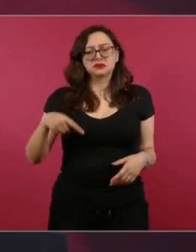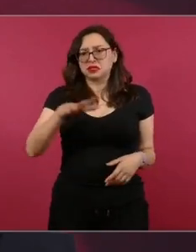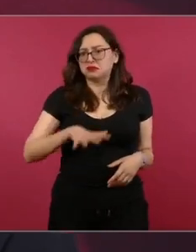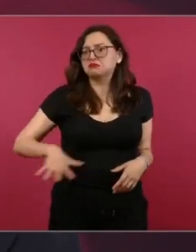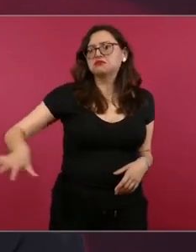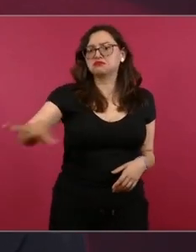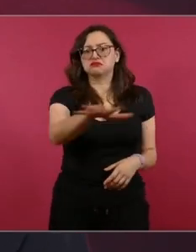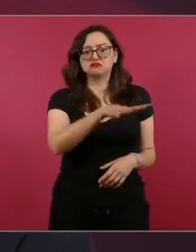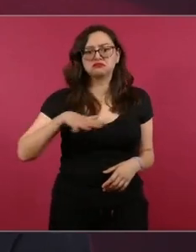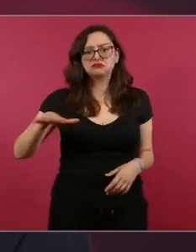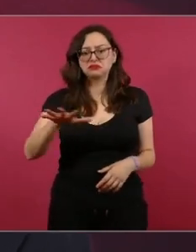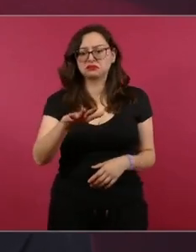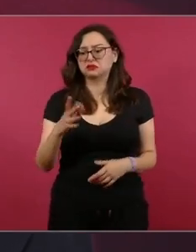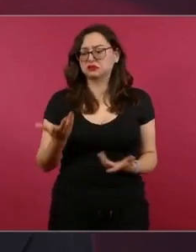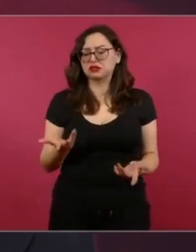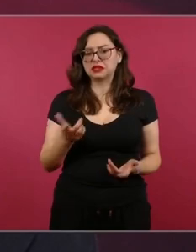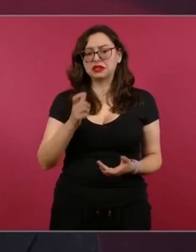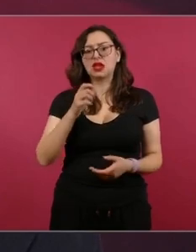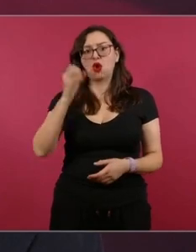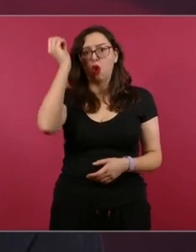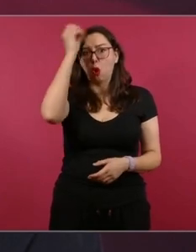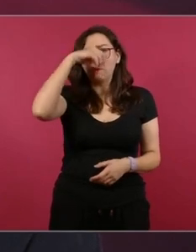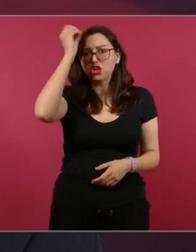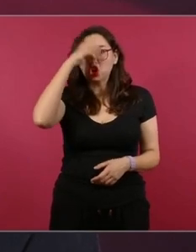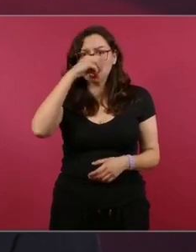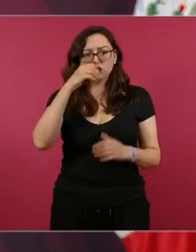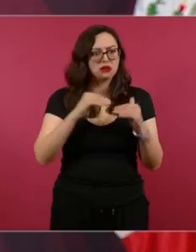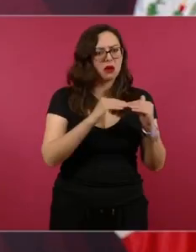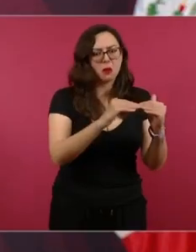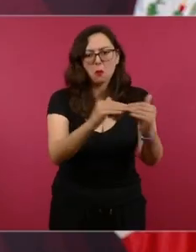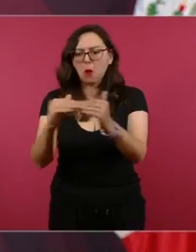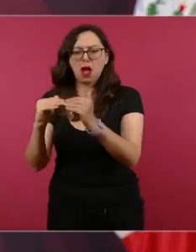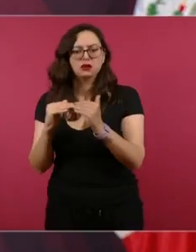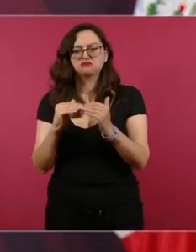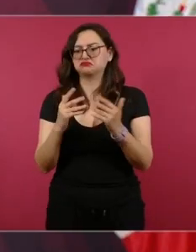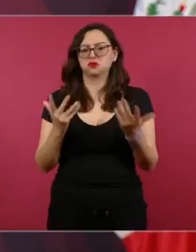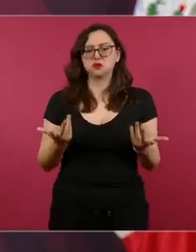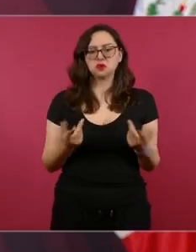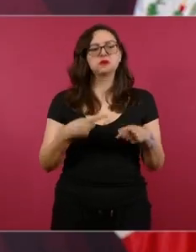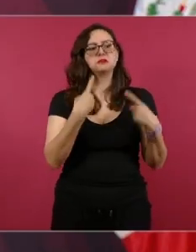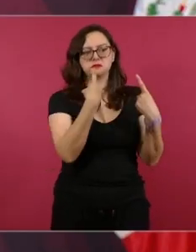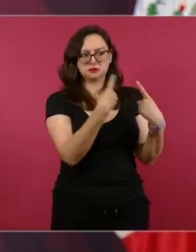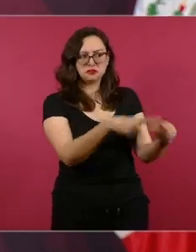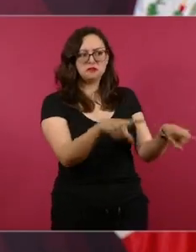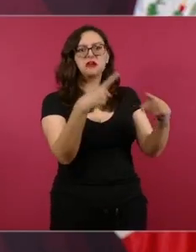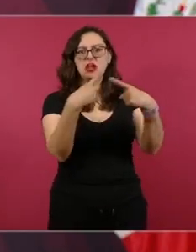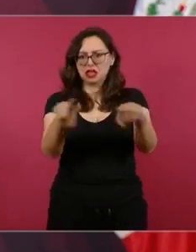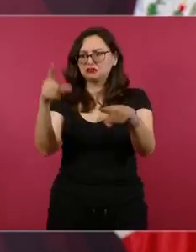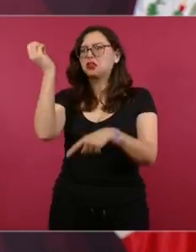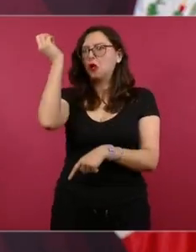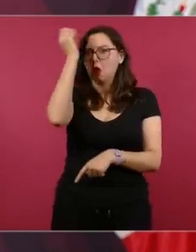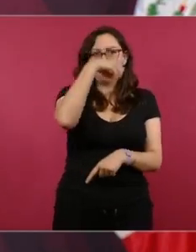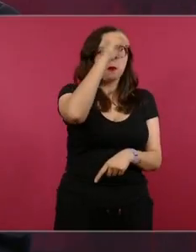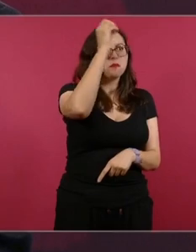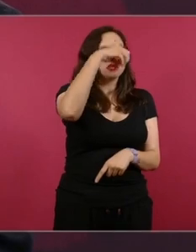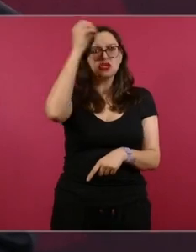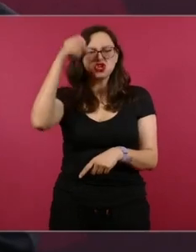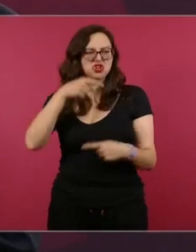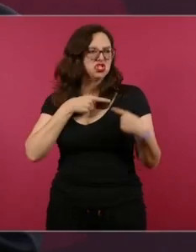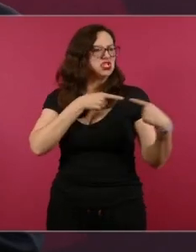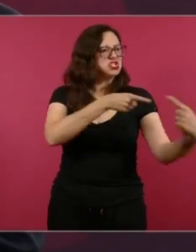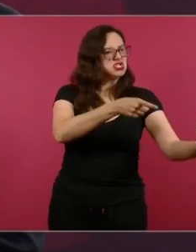igual. No hay pensamiento único. ¿Cómo resolvemos nuestras discrepancias? Preguntándole